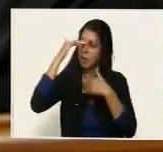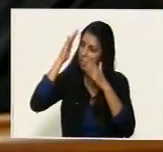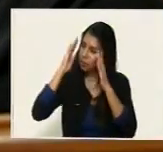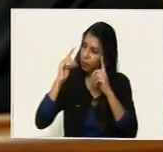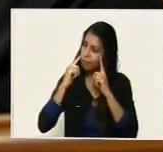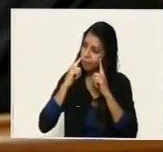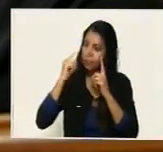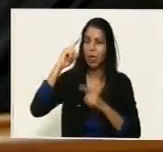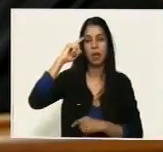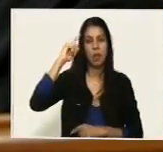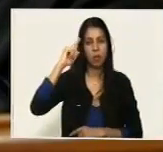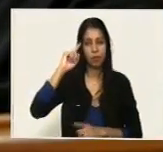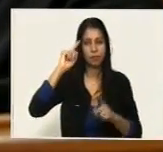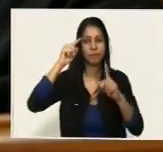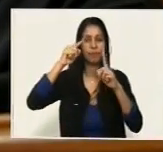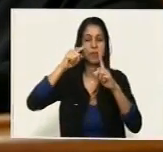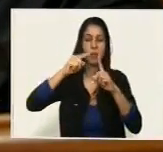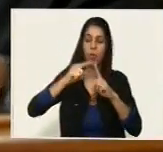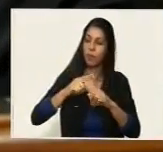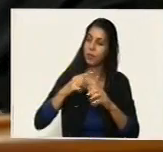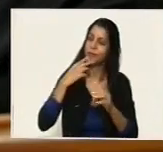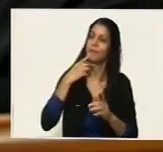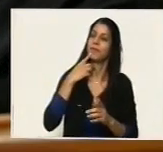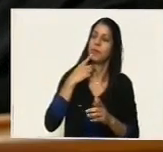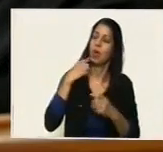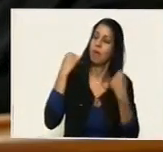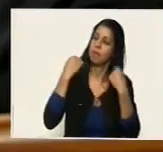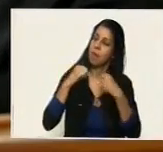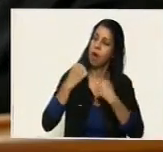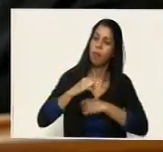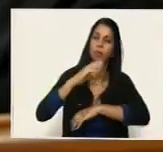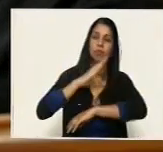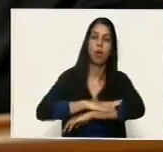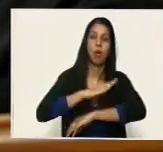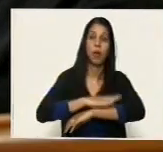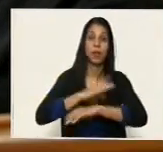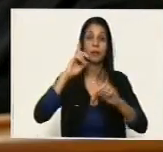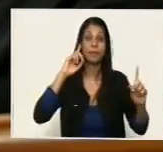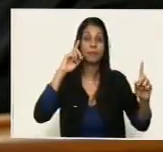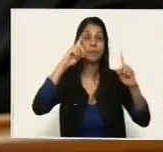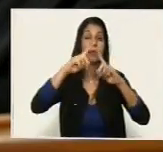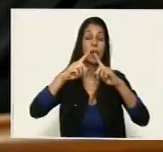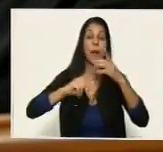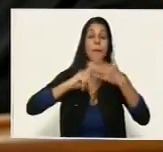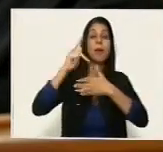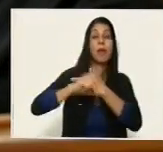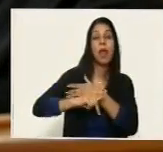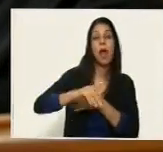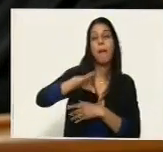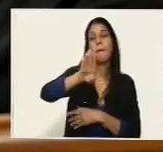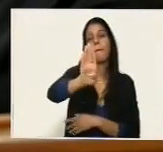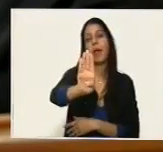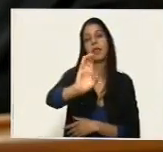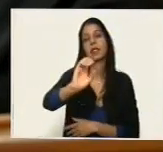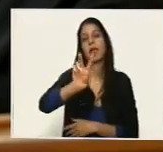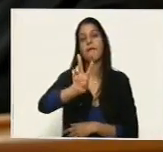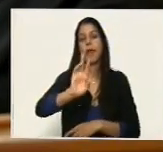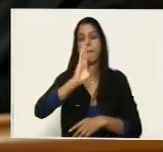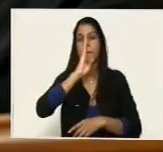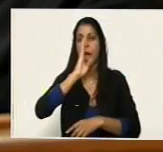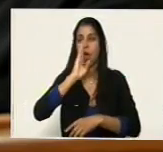con la finalidad de contribuir a garantizar el cumplimiento de los objetivos del Banco Central de Venezuela, se